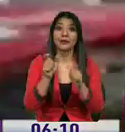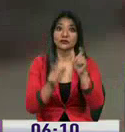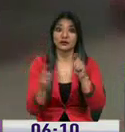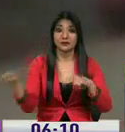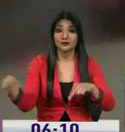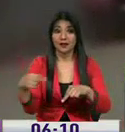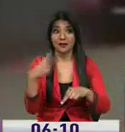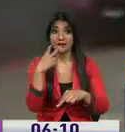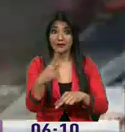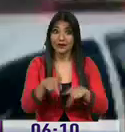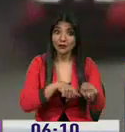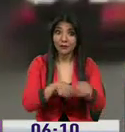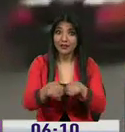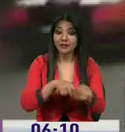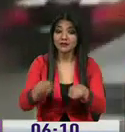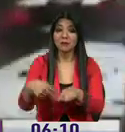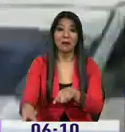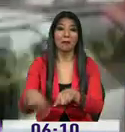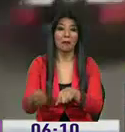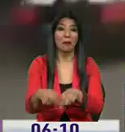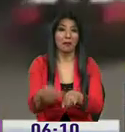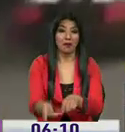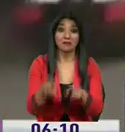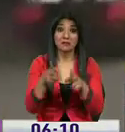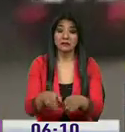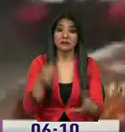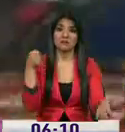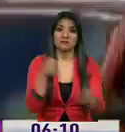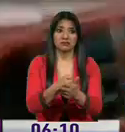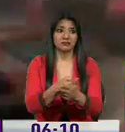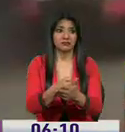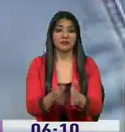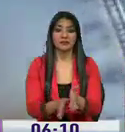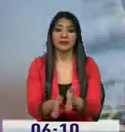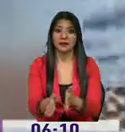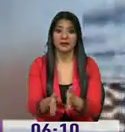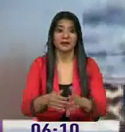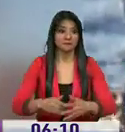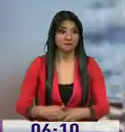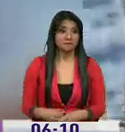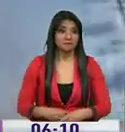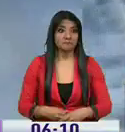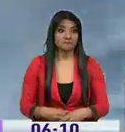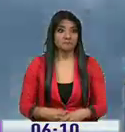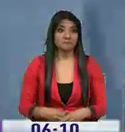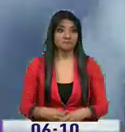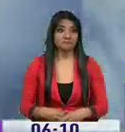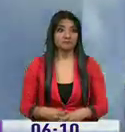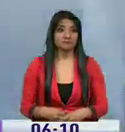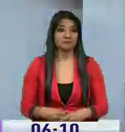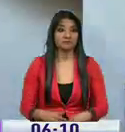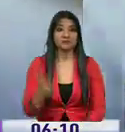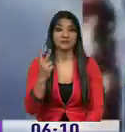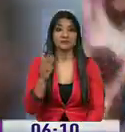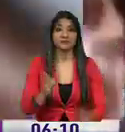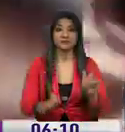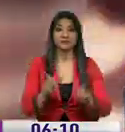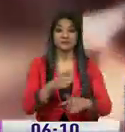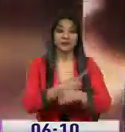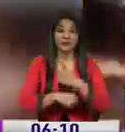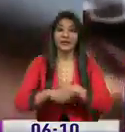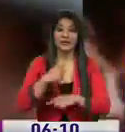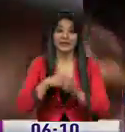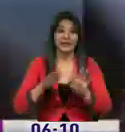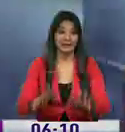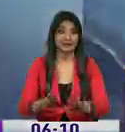la carrera. Para después, este mismo auto impactarse contra la vereda, producto de este accidente, pues tres personas resultaron heridas,